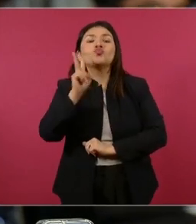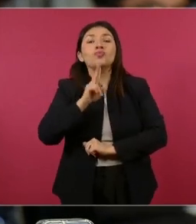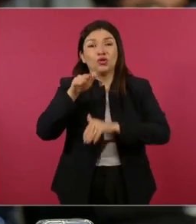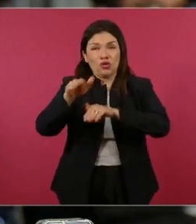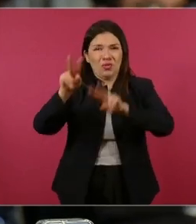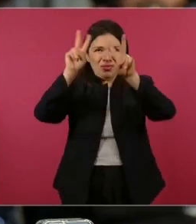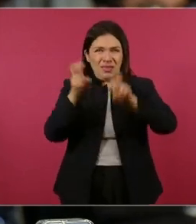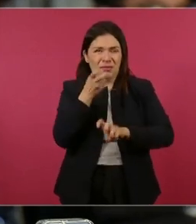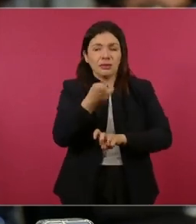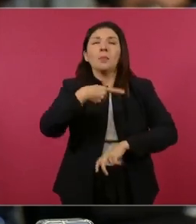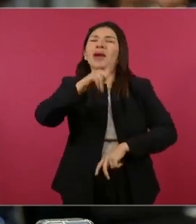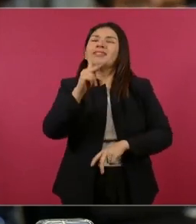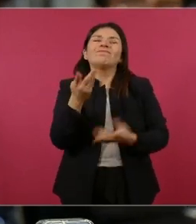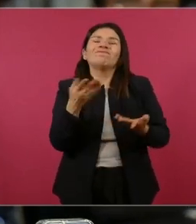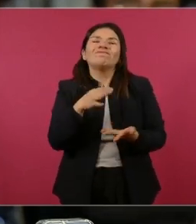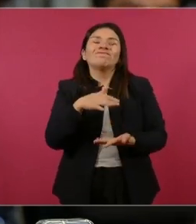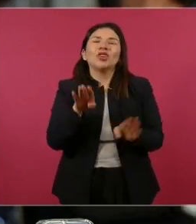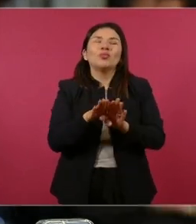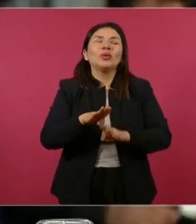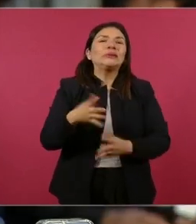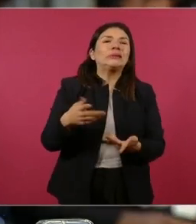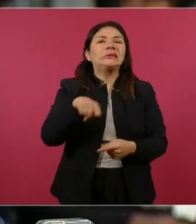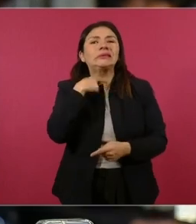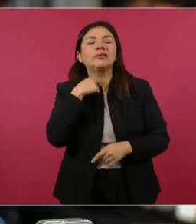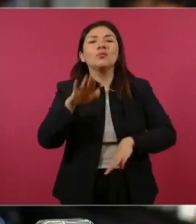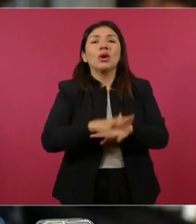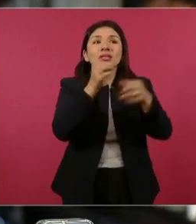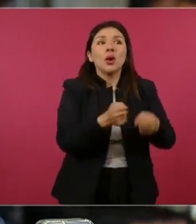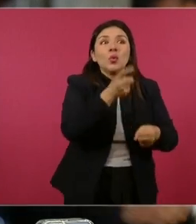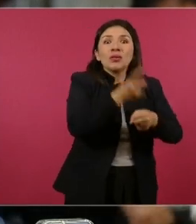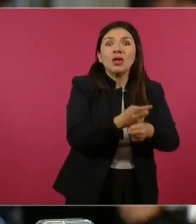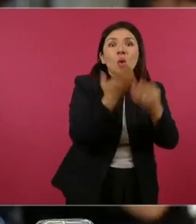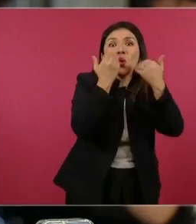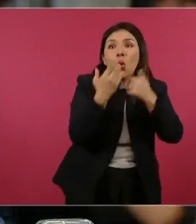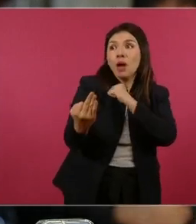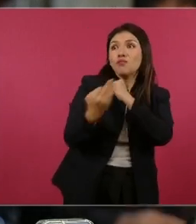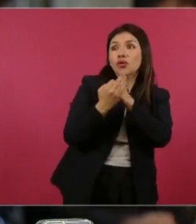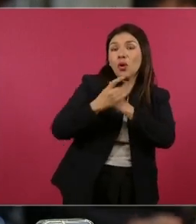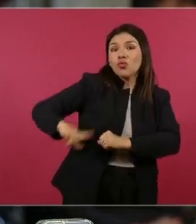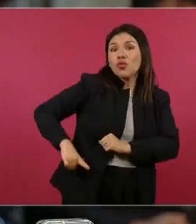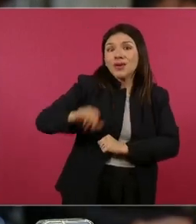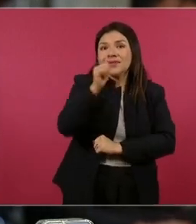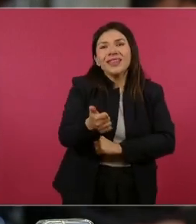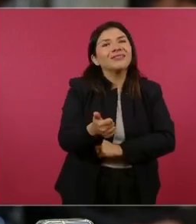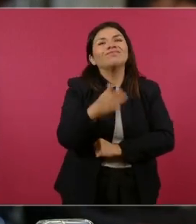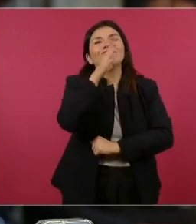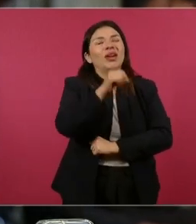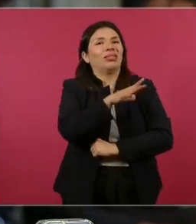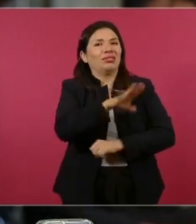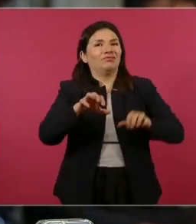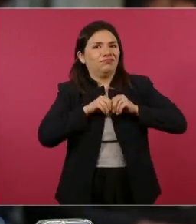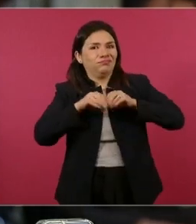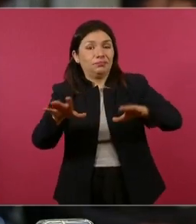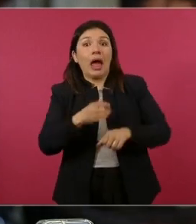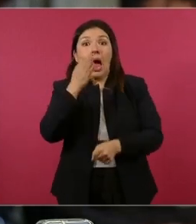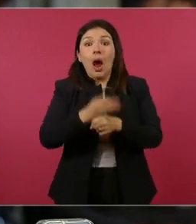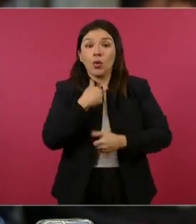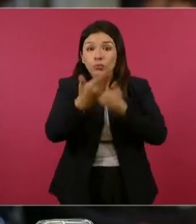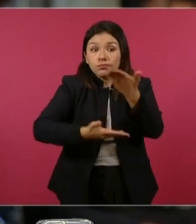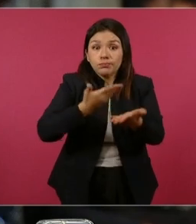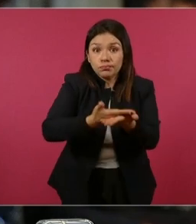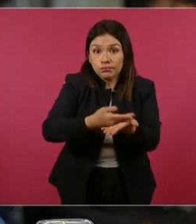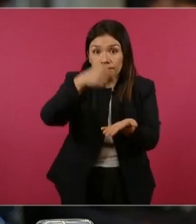por la seguridad de la diputada no puede hacerlas públicas hasta contar con la protección del Estado. Presidente, con todas las pruebas que le estoy entregando,